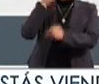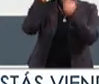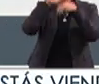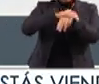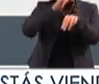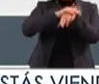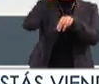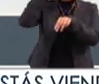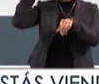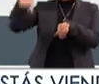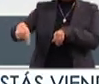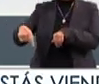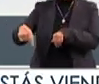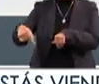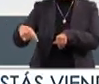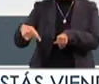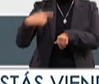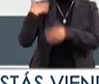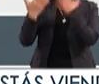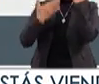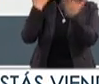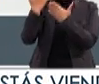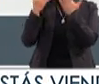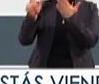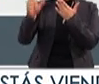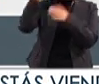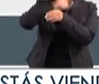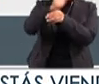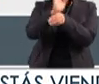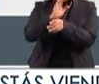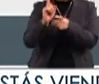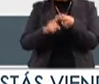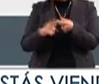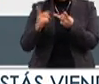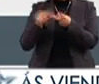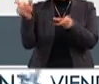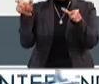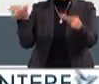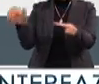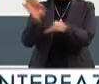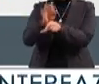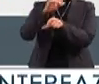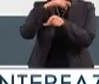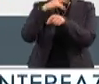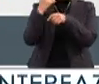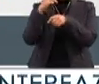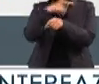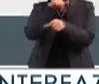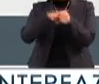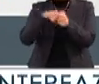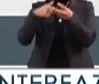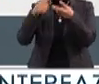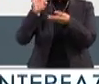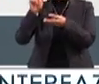mexicanos que están haciendo desde estudios de cine seguridad nacional y estrategia